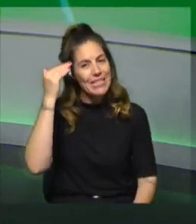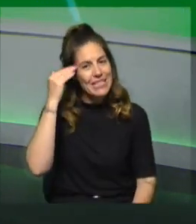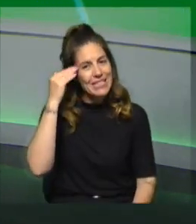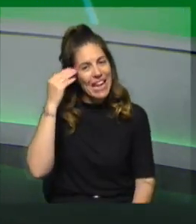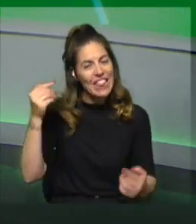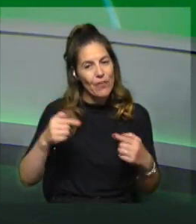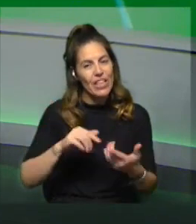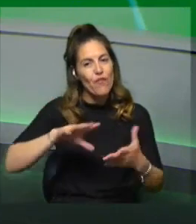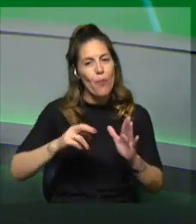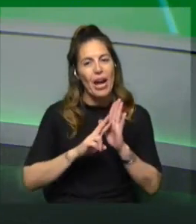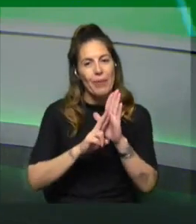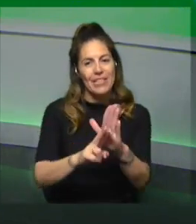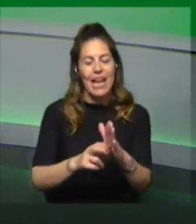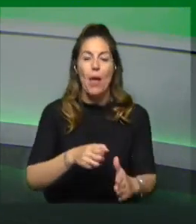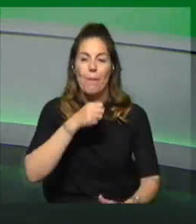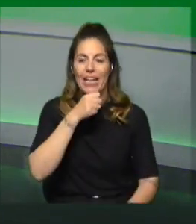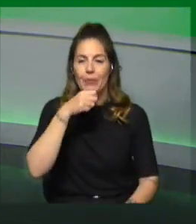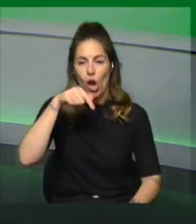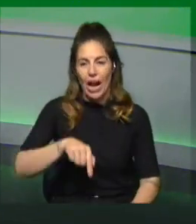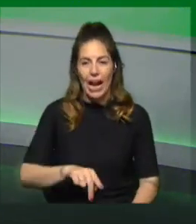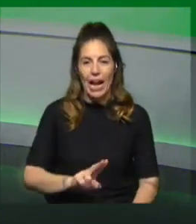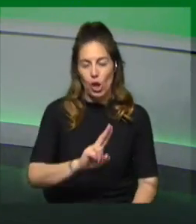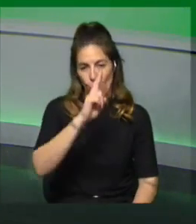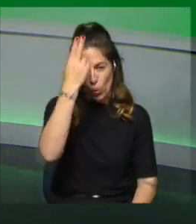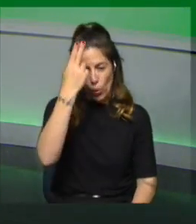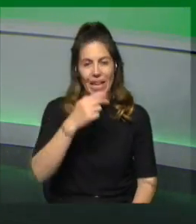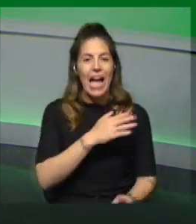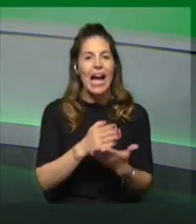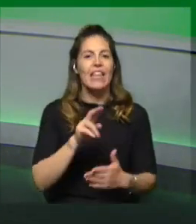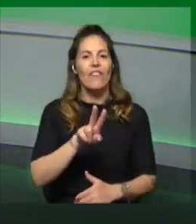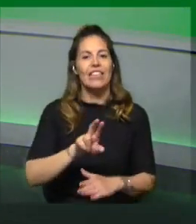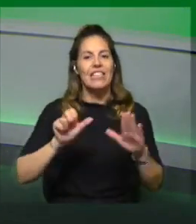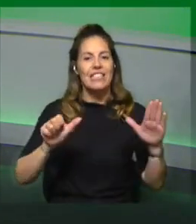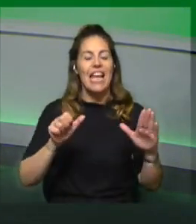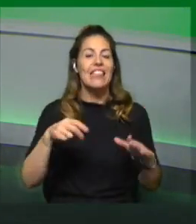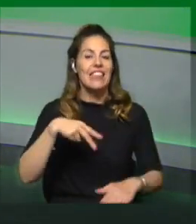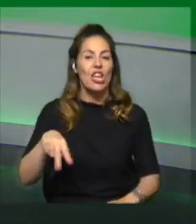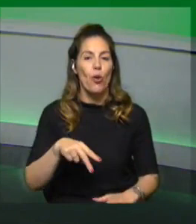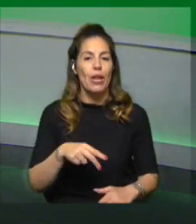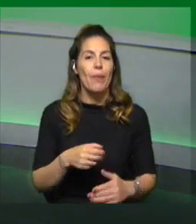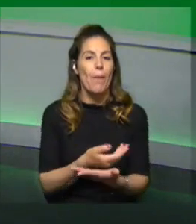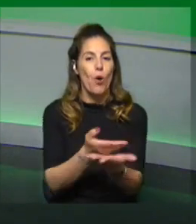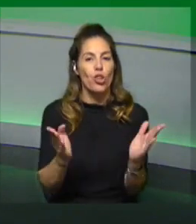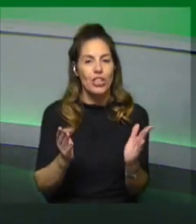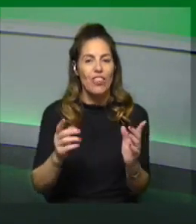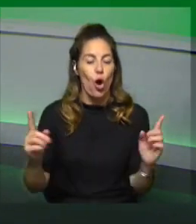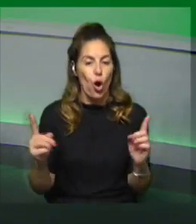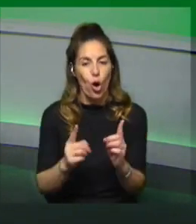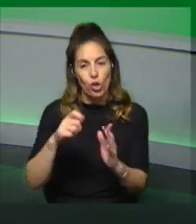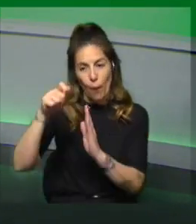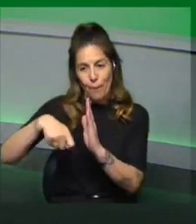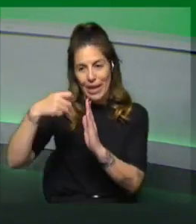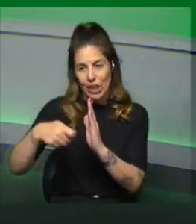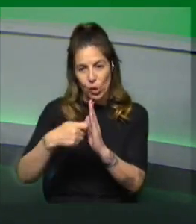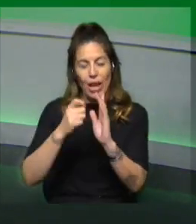representar el envejecimiento, la vejez en nuestra sociedad. Hasta el 26 de noviembre se van a estar exhibiendo cortos vinculados a la temática y además